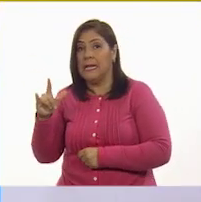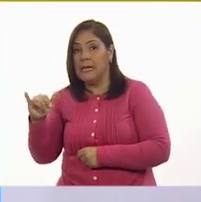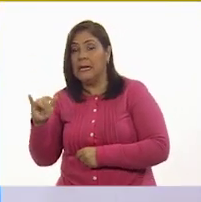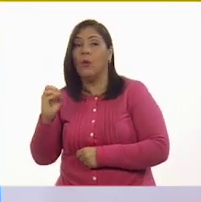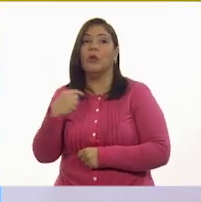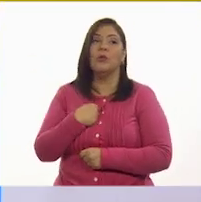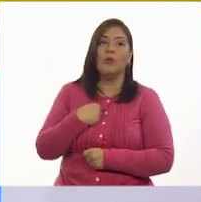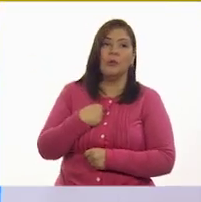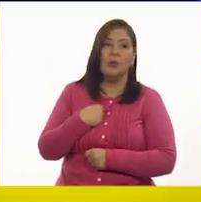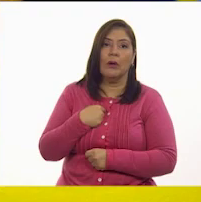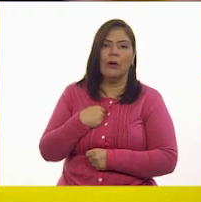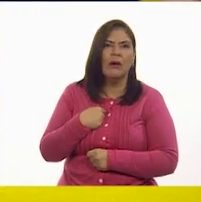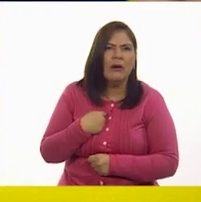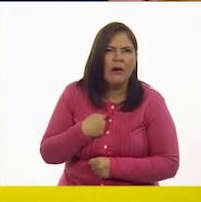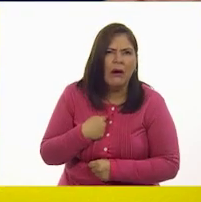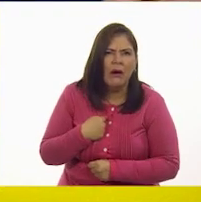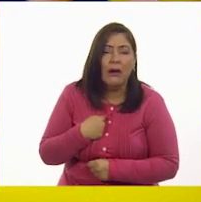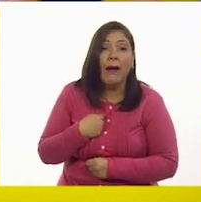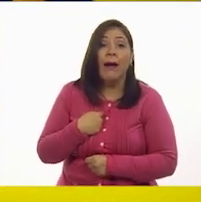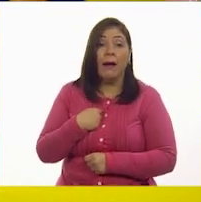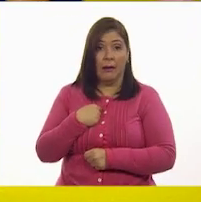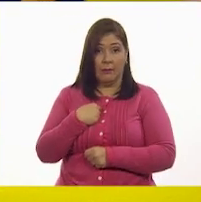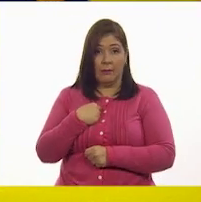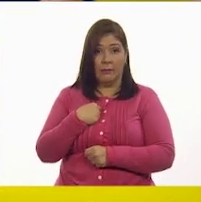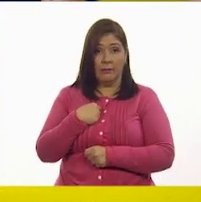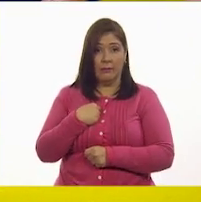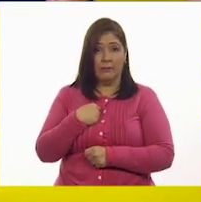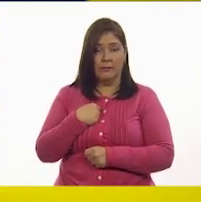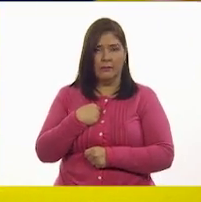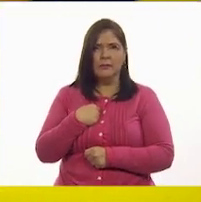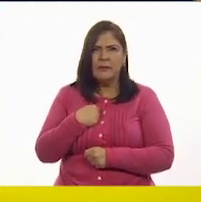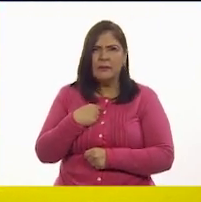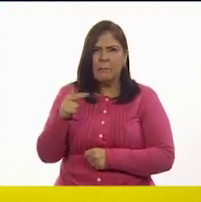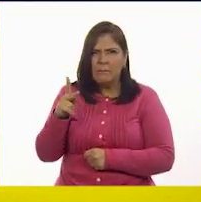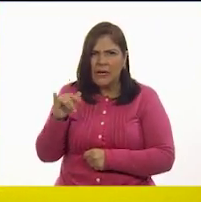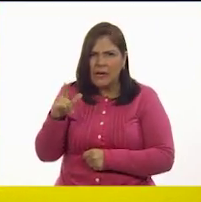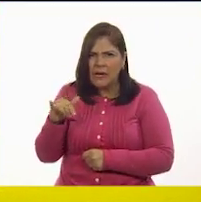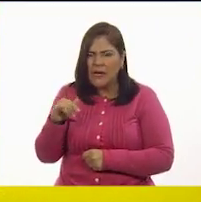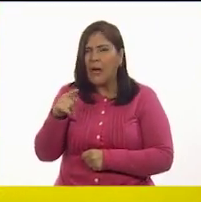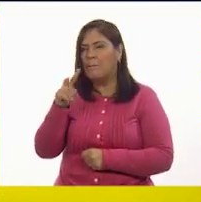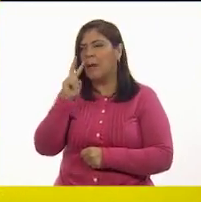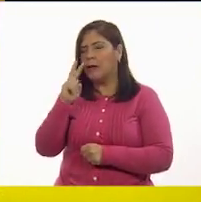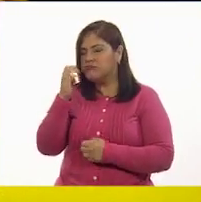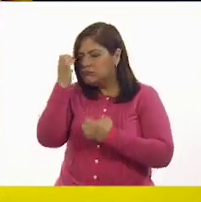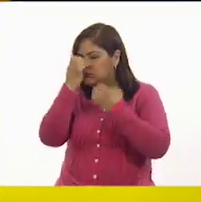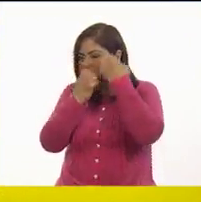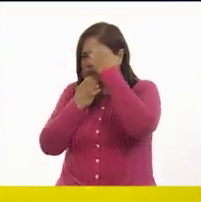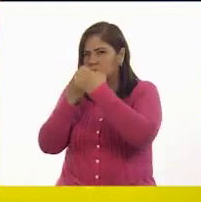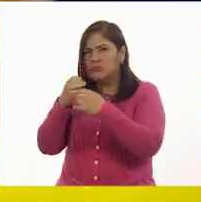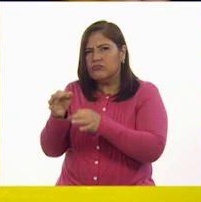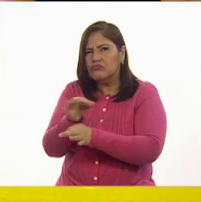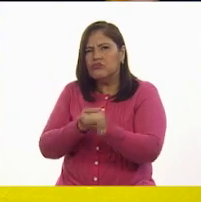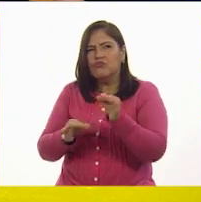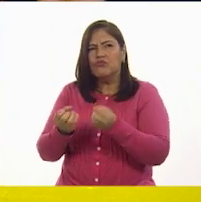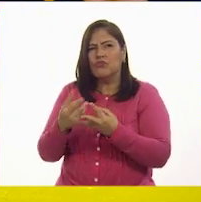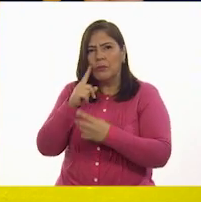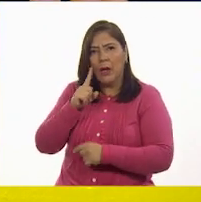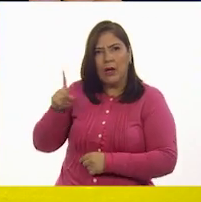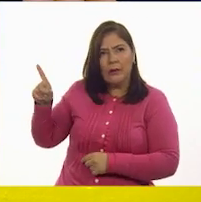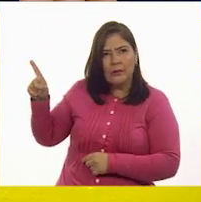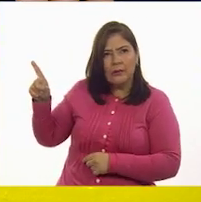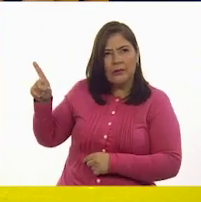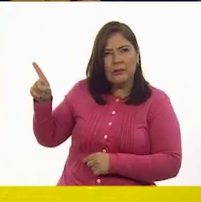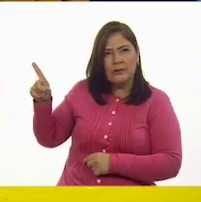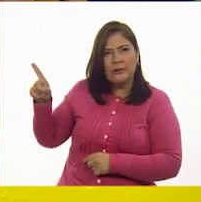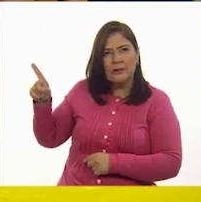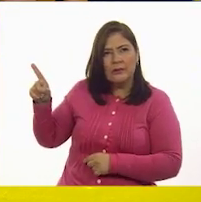yo? Que dicen que... Pili, a ver, observen bien las fichas de Pili. Aquí está mi montón. ¿Su montón